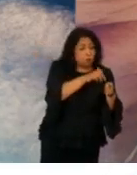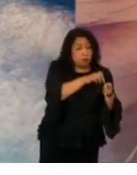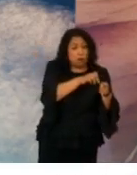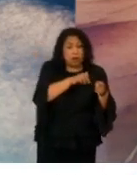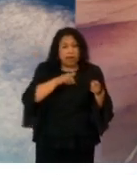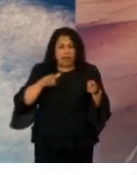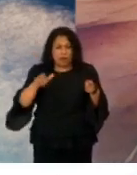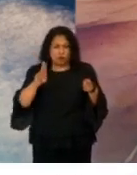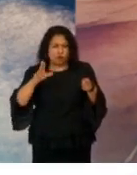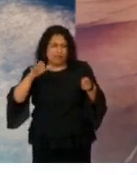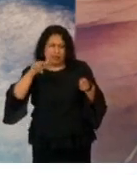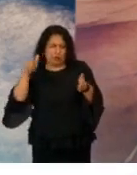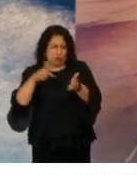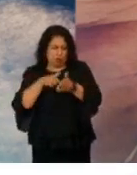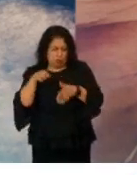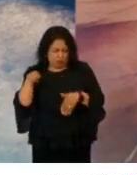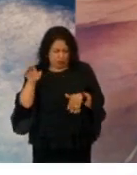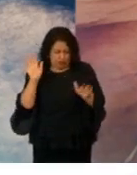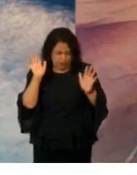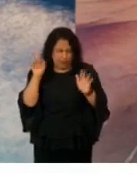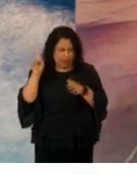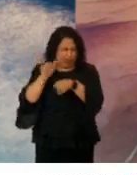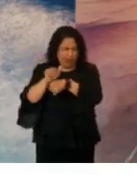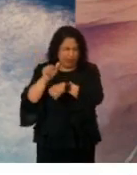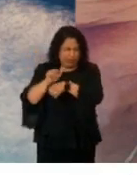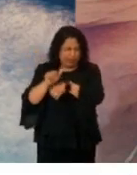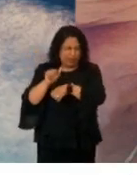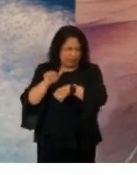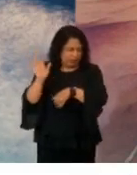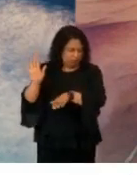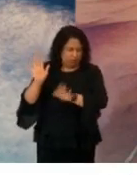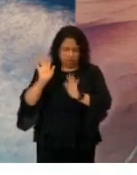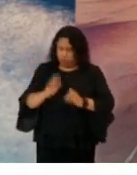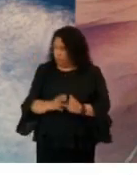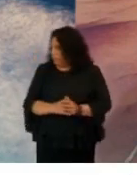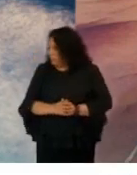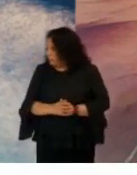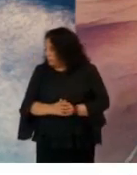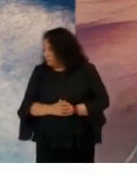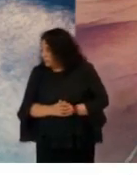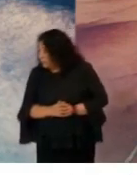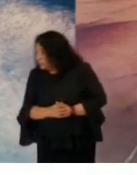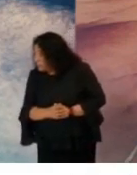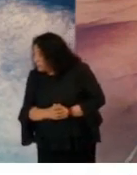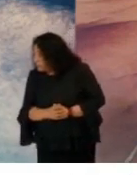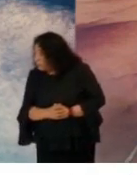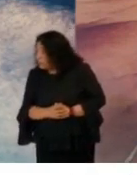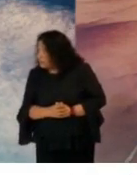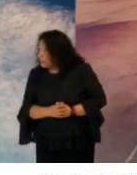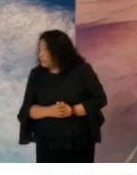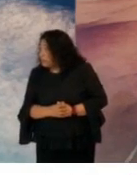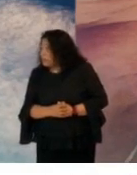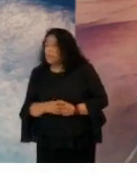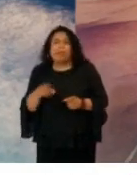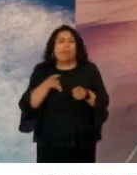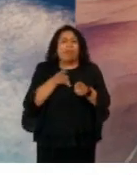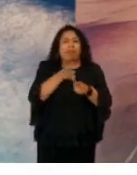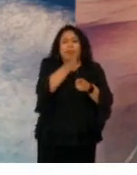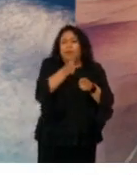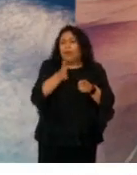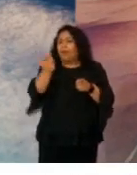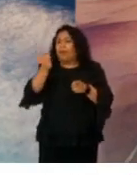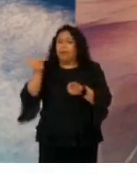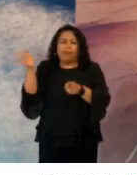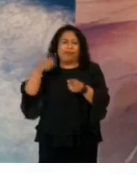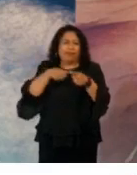hasta Ushuaia, en Argentina, la última ciudad, con ramales a Caracas, Bogotá,